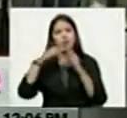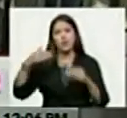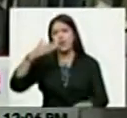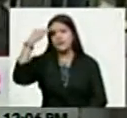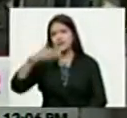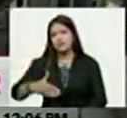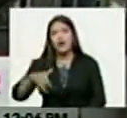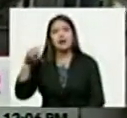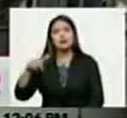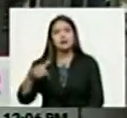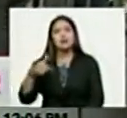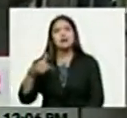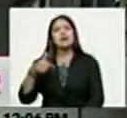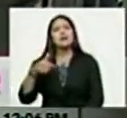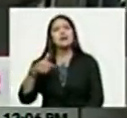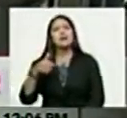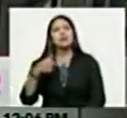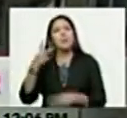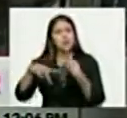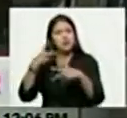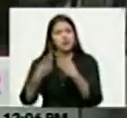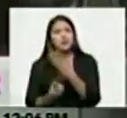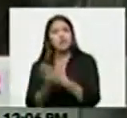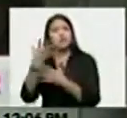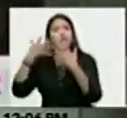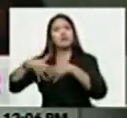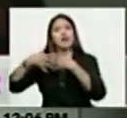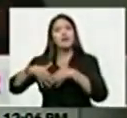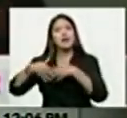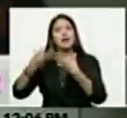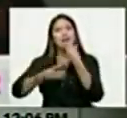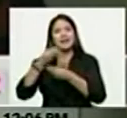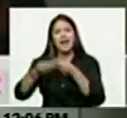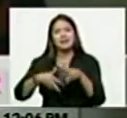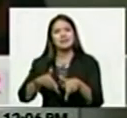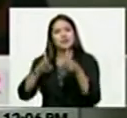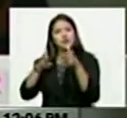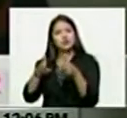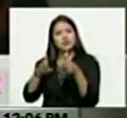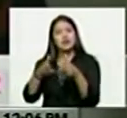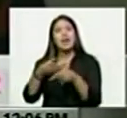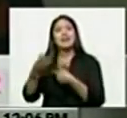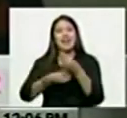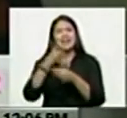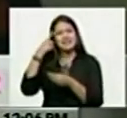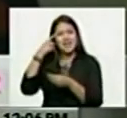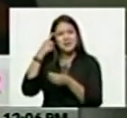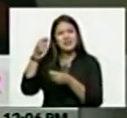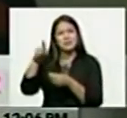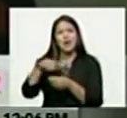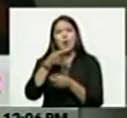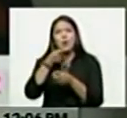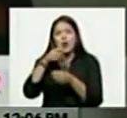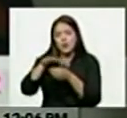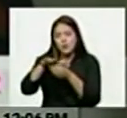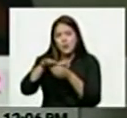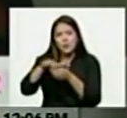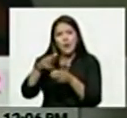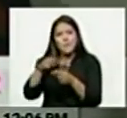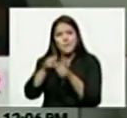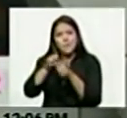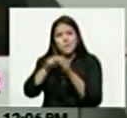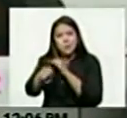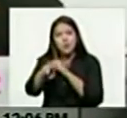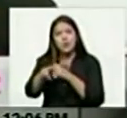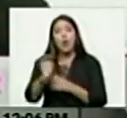Está en proceso una fábrica de fusiles, por ejemplo, la fábrica de pólvora, la fábrica de radios,